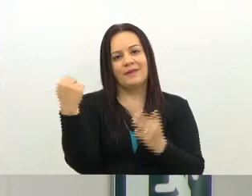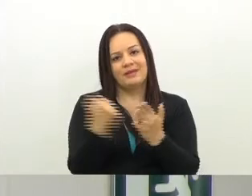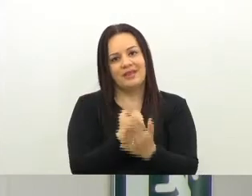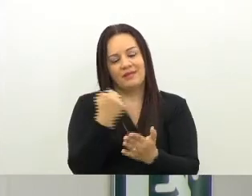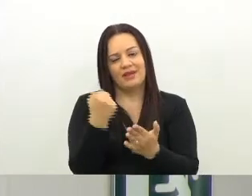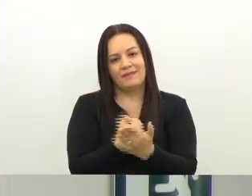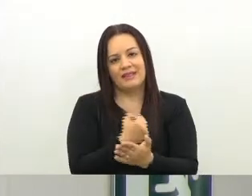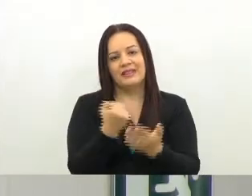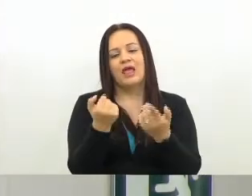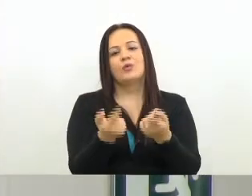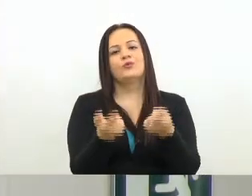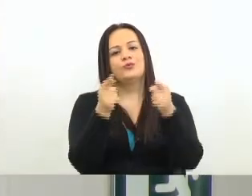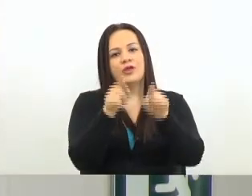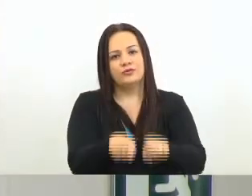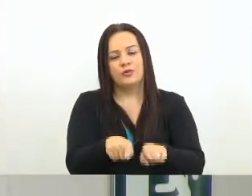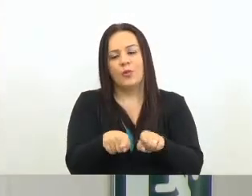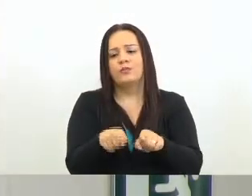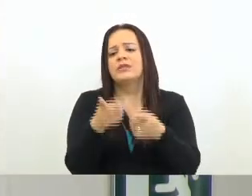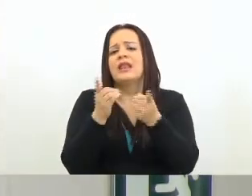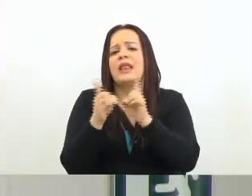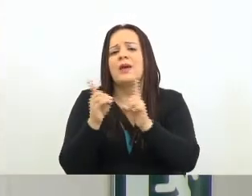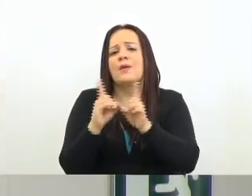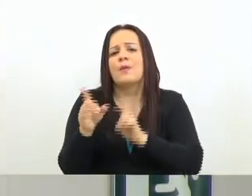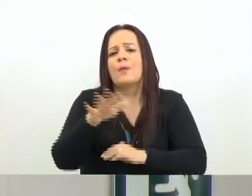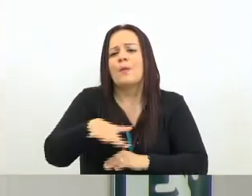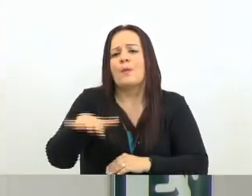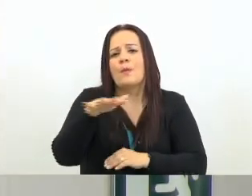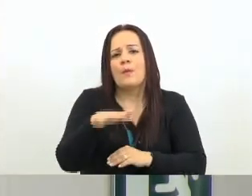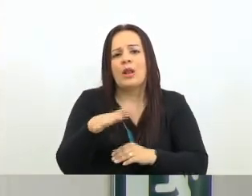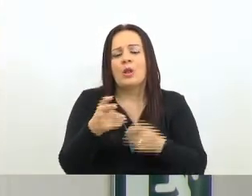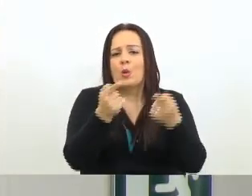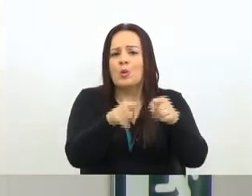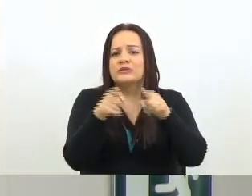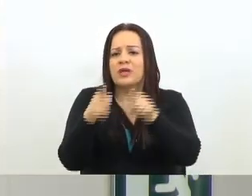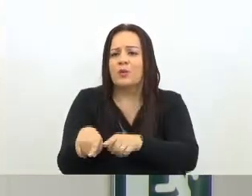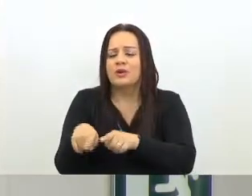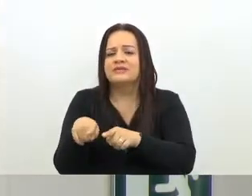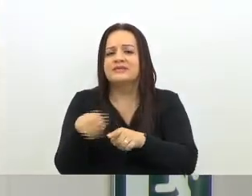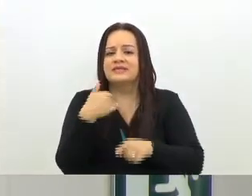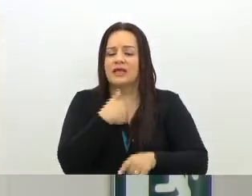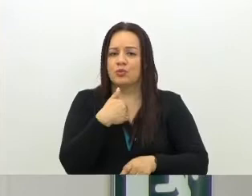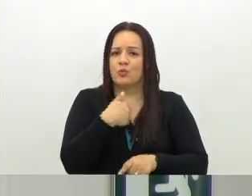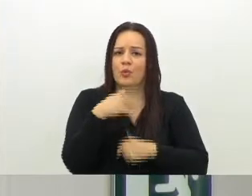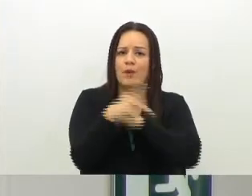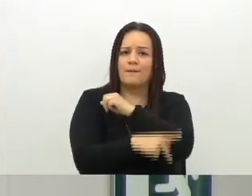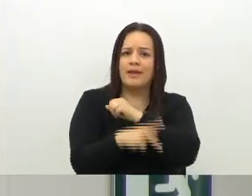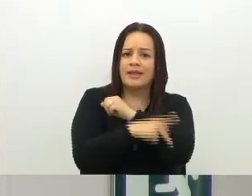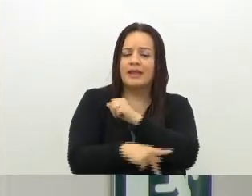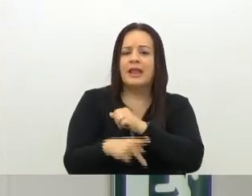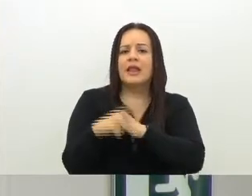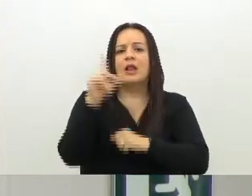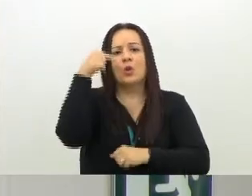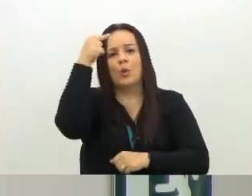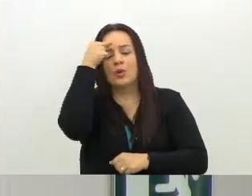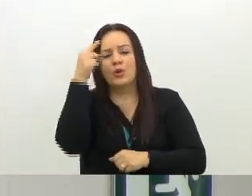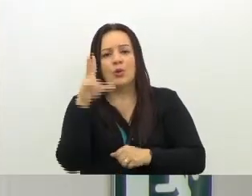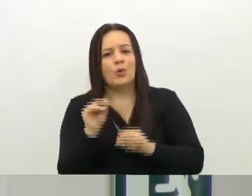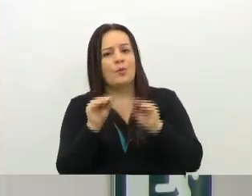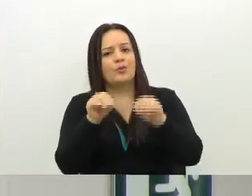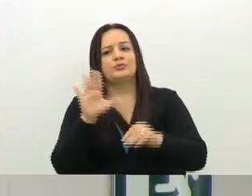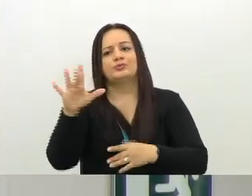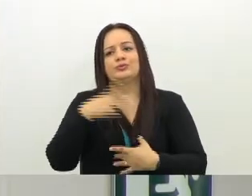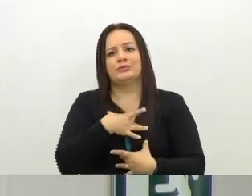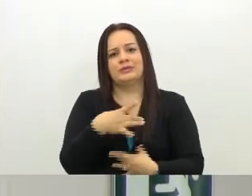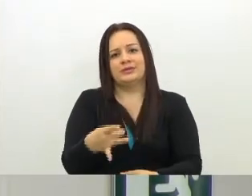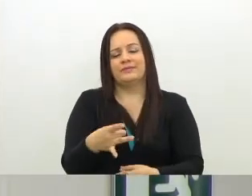la cual, a pesar de las tensiones y consecuencias que sufrió el país, el gobierno no depuso sus intereses y, por